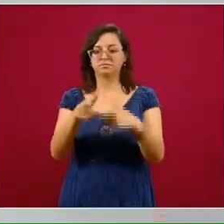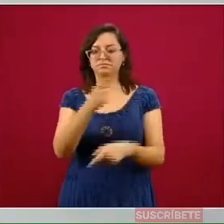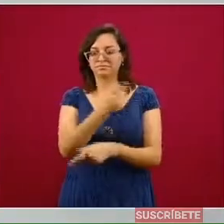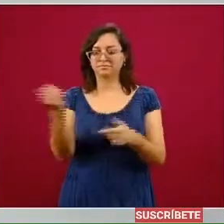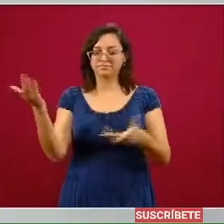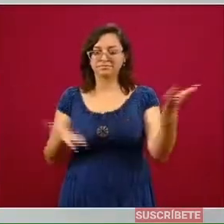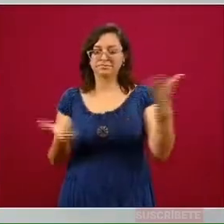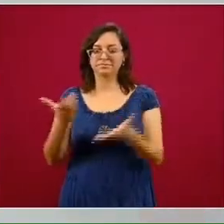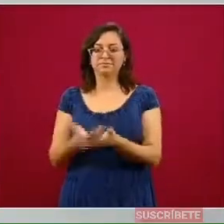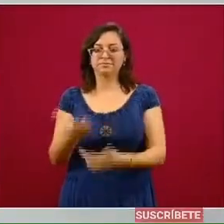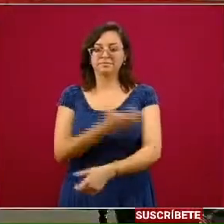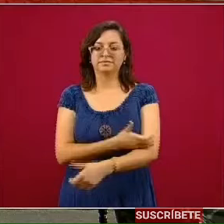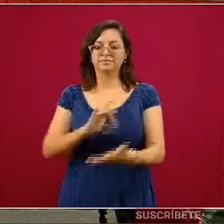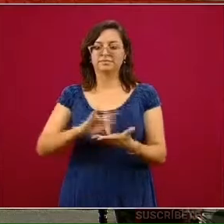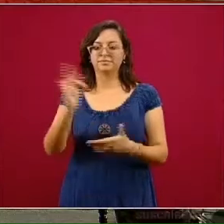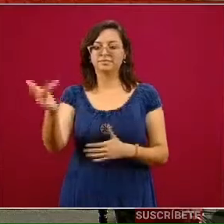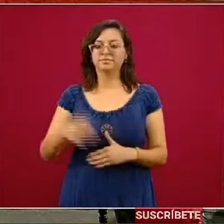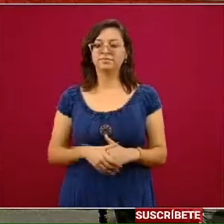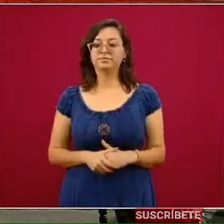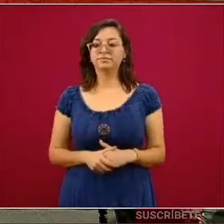aquí. Gracias.